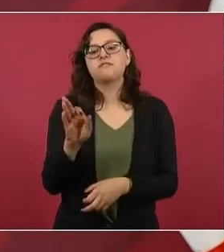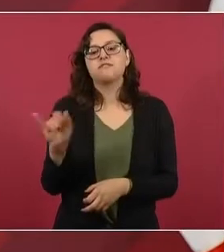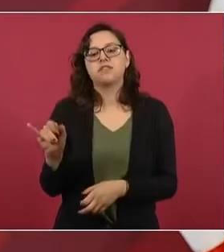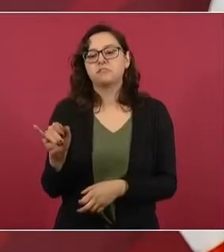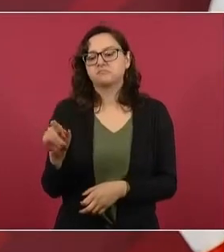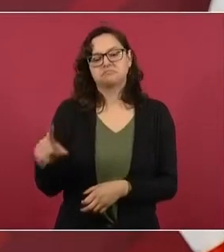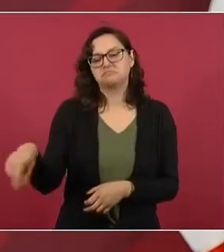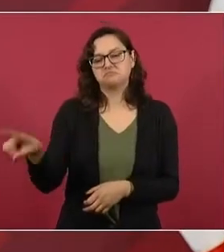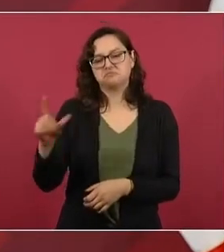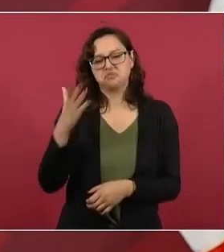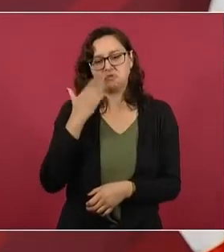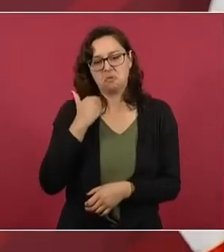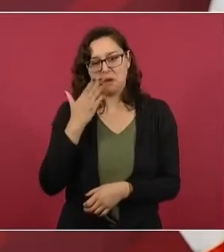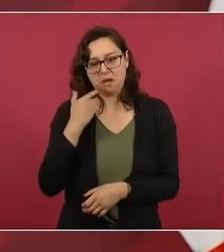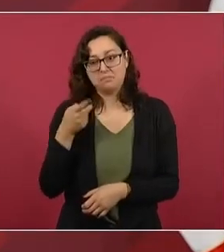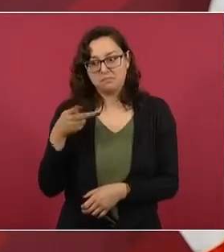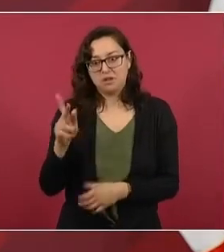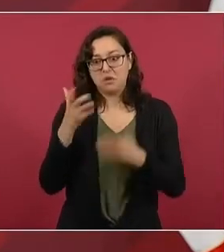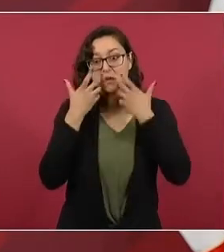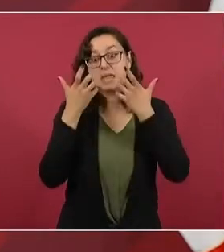pero molestísimos,